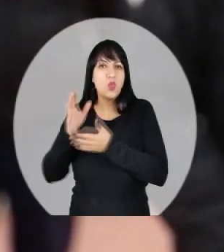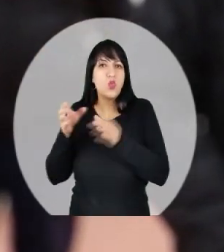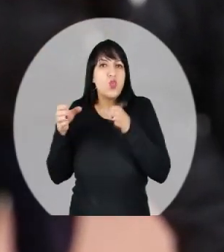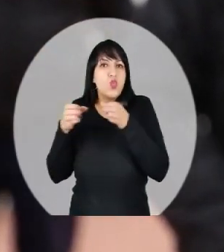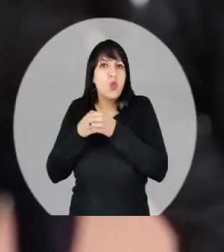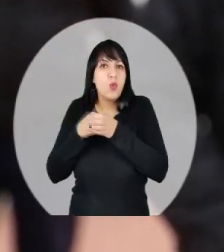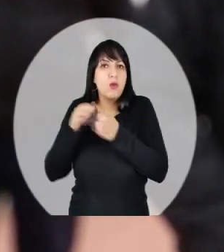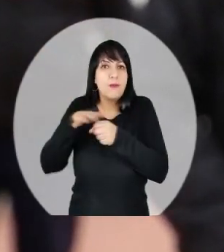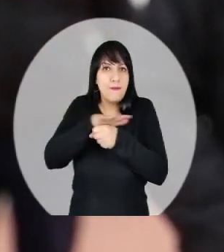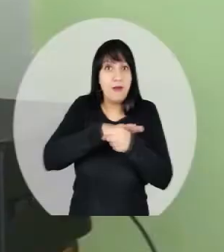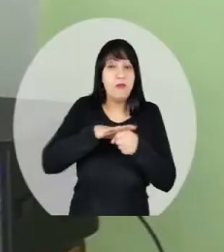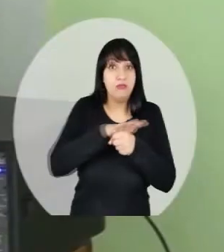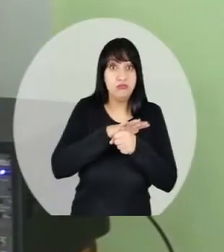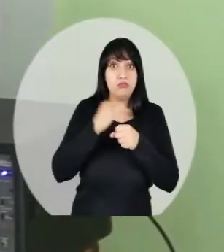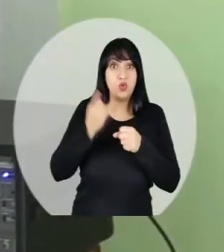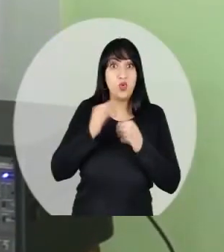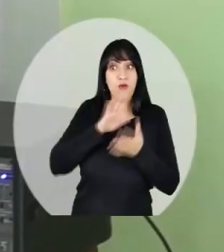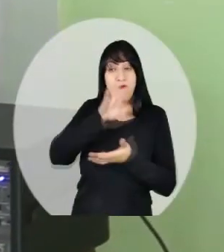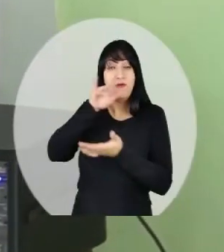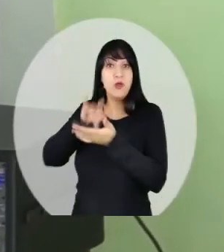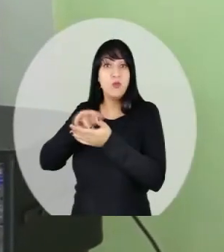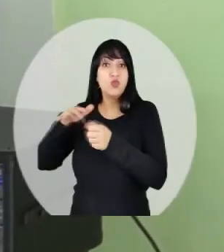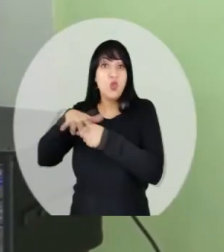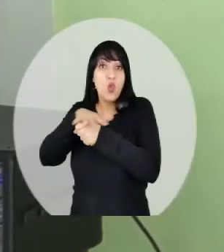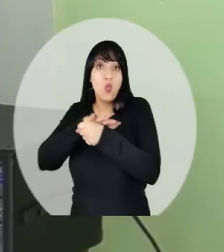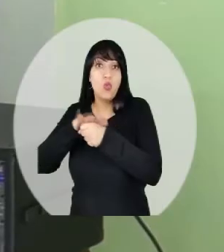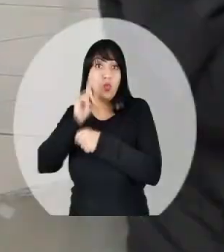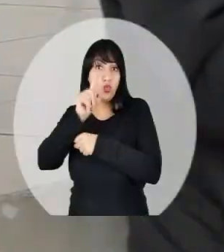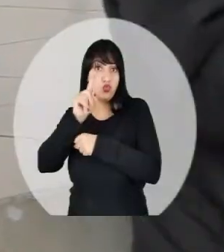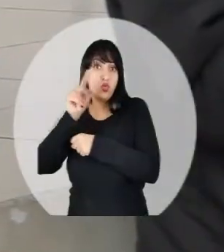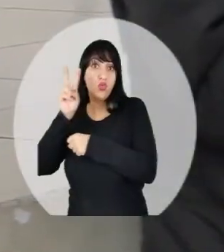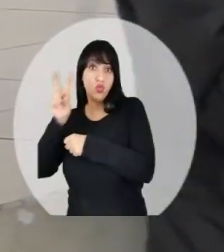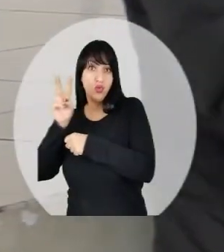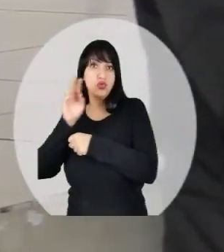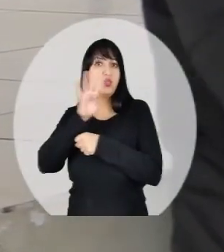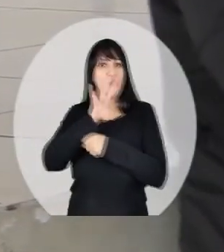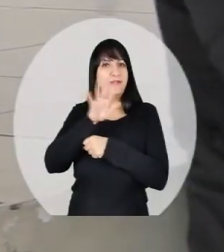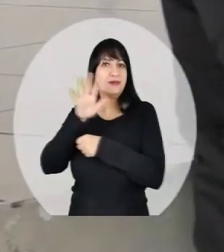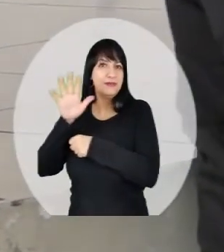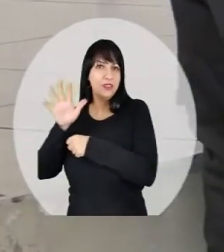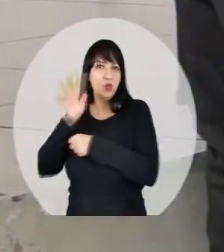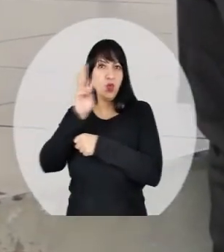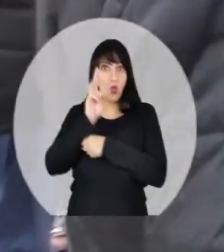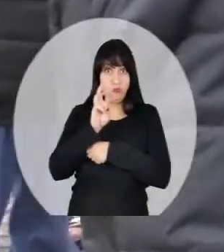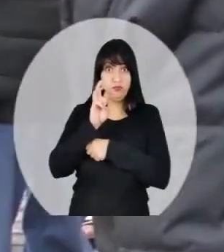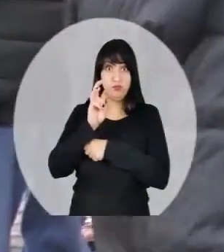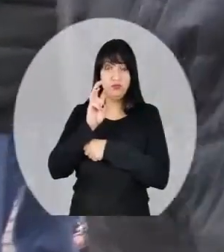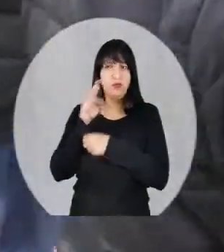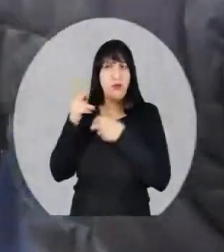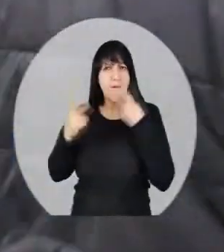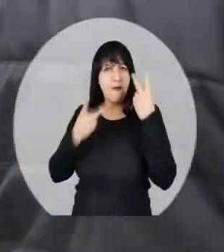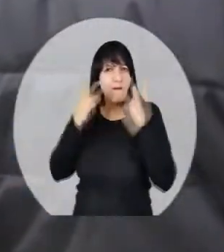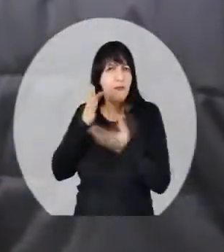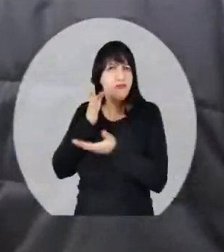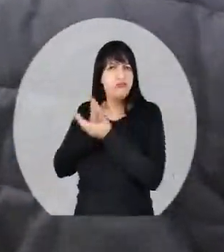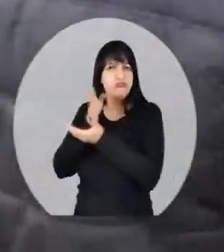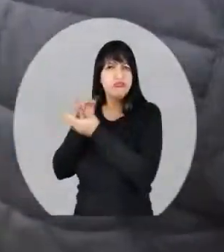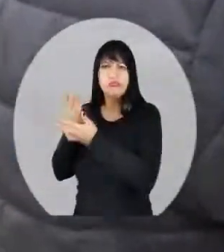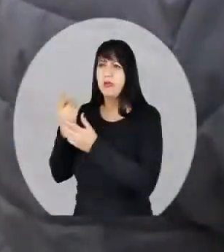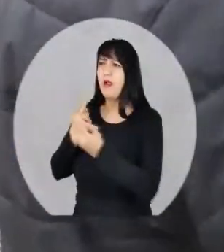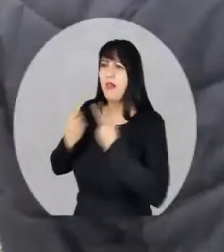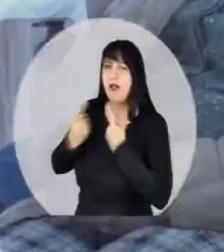acción comunal. Estuvimos allá en el sector rural, hoy en la comuna 1 y 2, en la comuna 4, en la 5, en la 8,